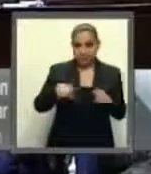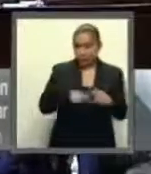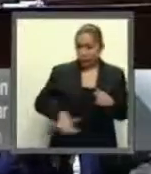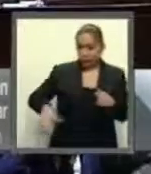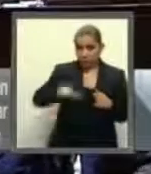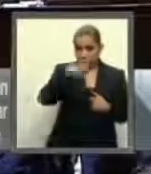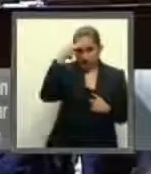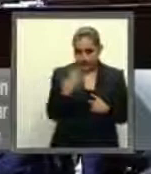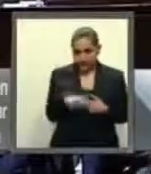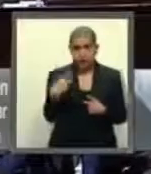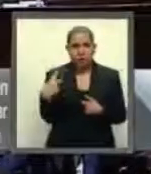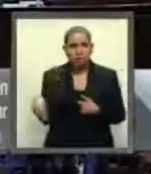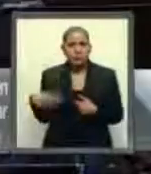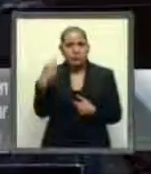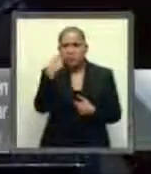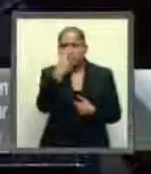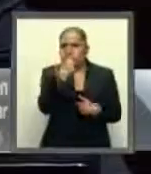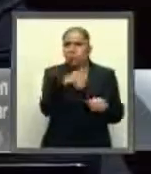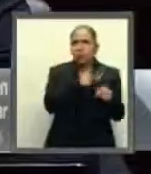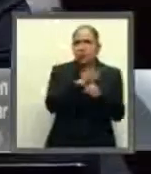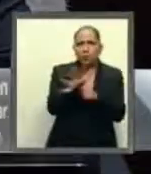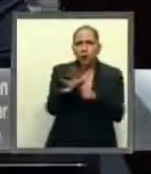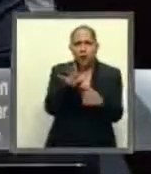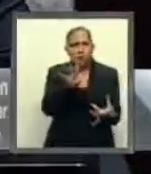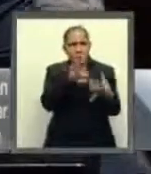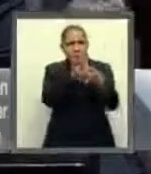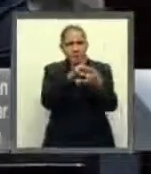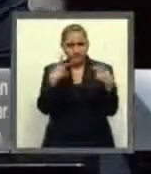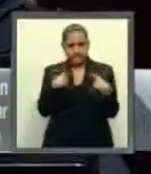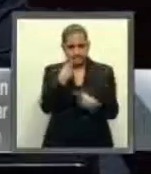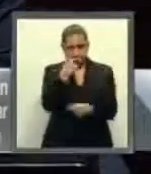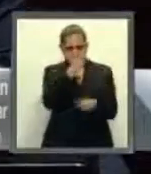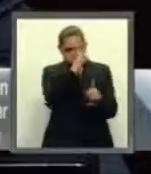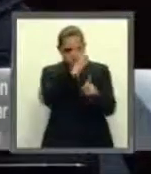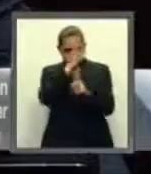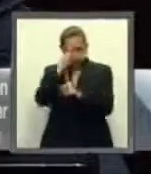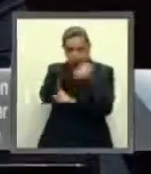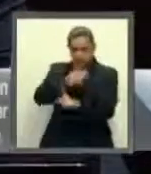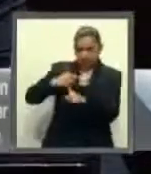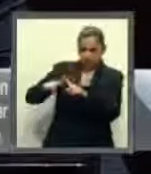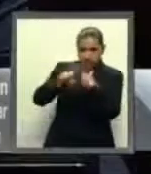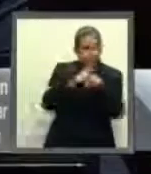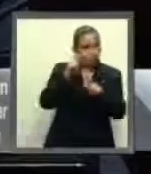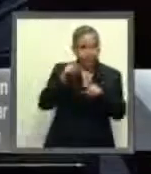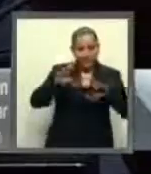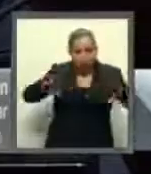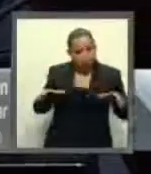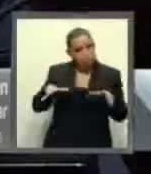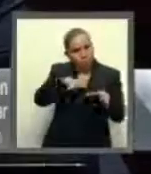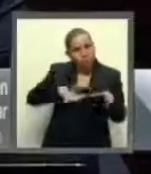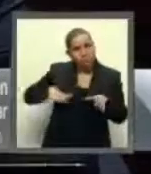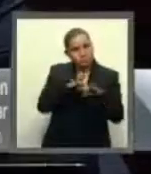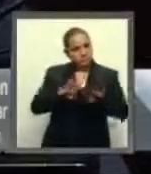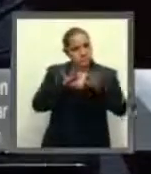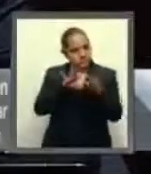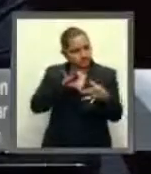basan en particulares, se basan en la ciudadanía. Honorable Asamblea,